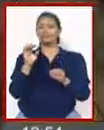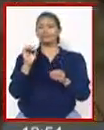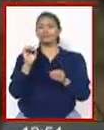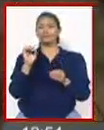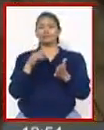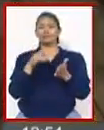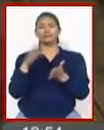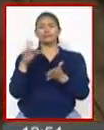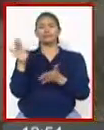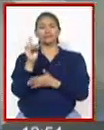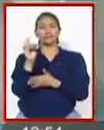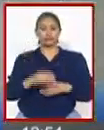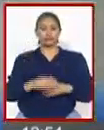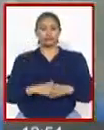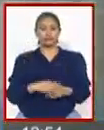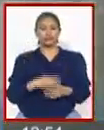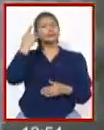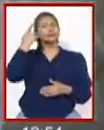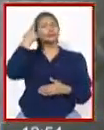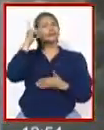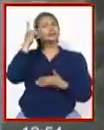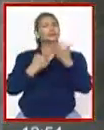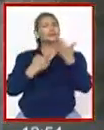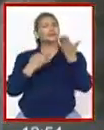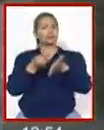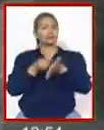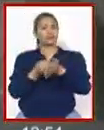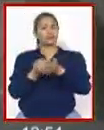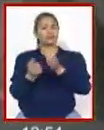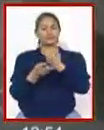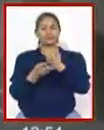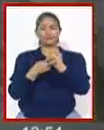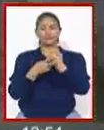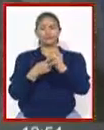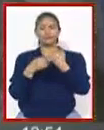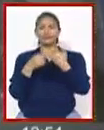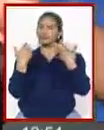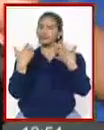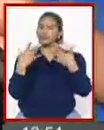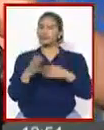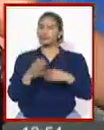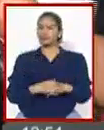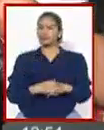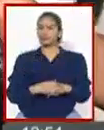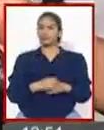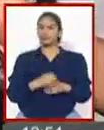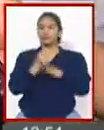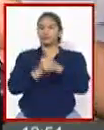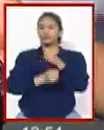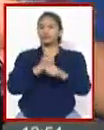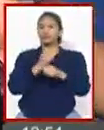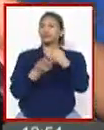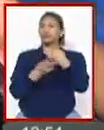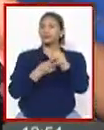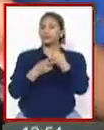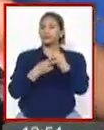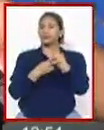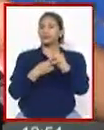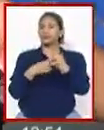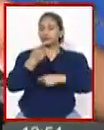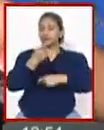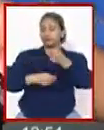70 mil bolivianos. ¿Destinado para qué este dinero? No, yo me ahusaba, toda esa plata me estaba ahusando todo el tanto años que he trabajado, yo he tenido mi